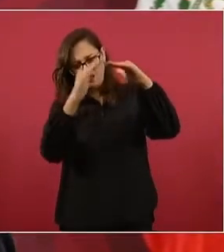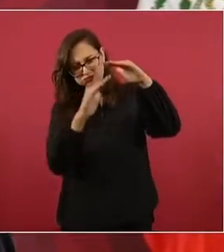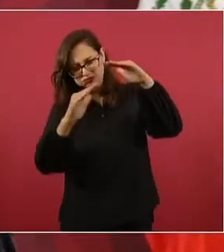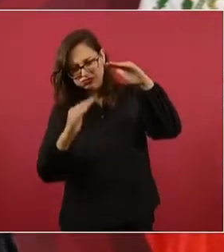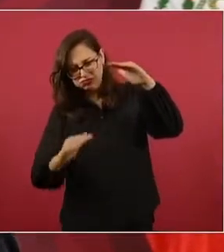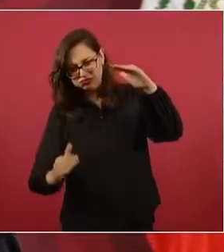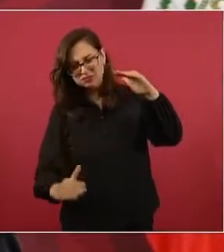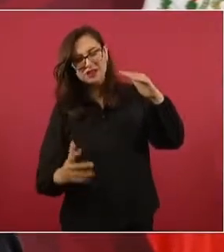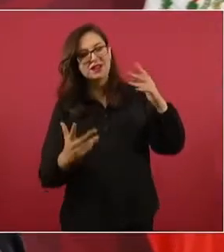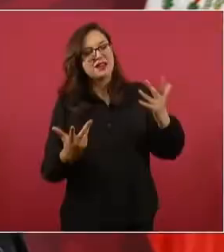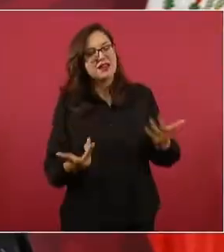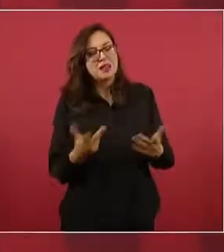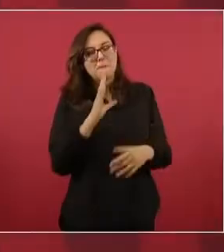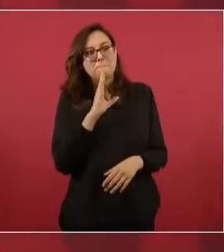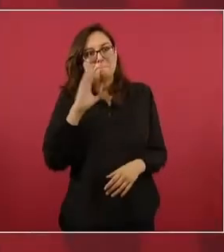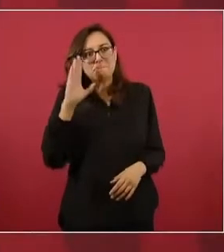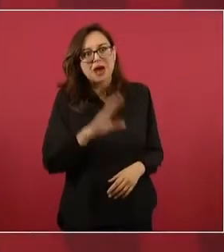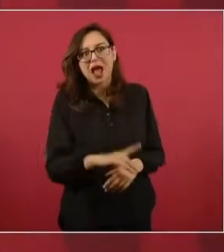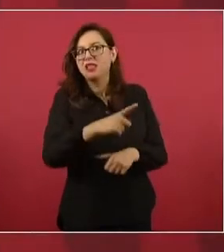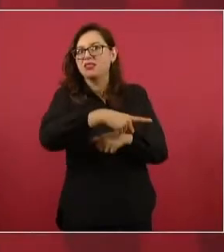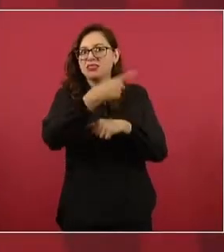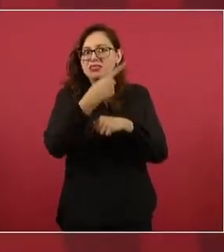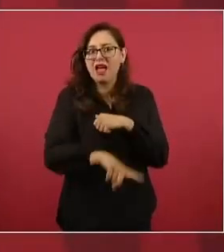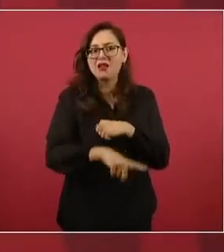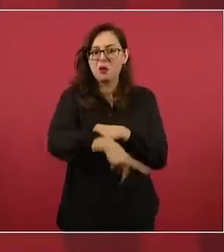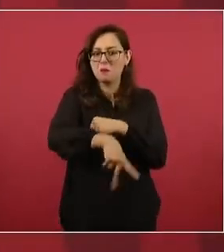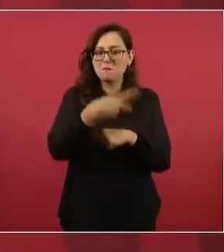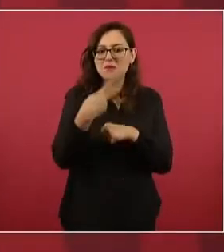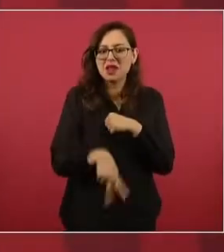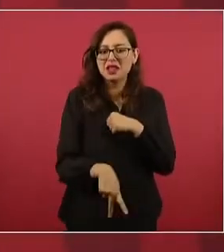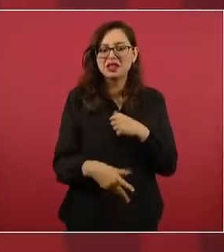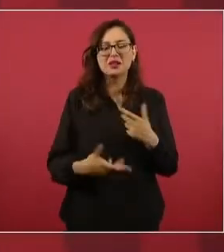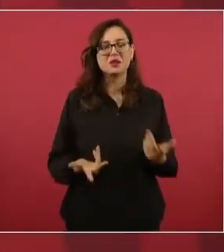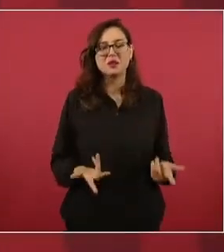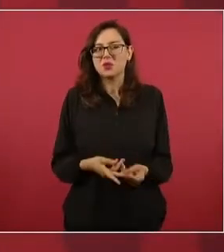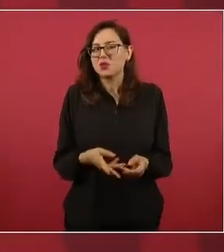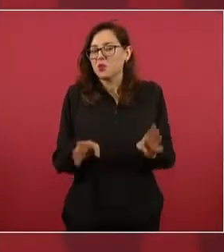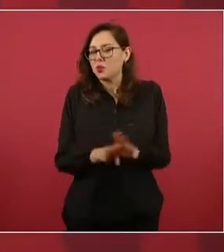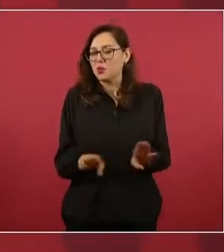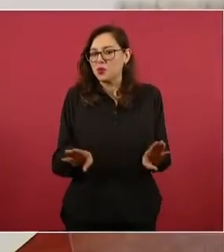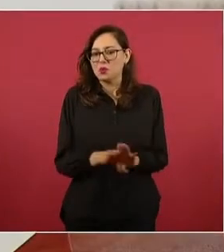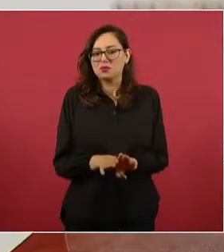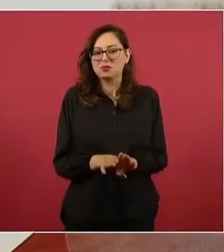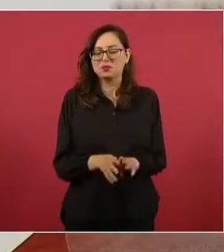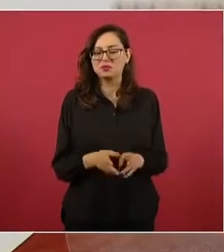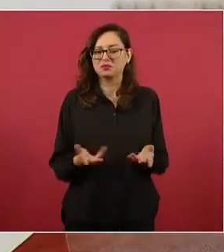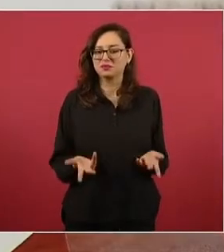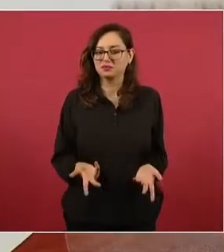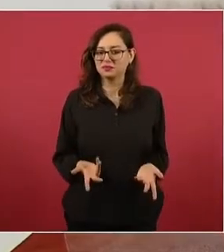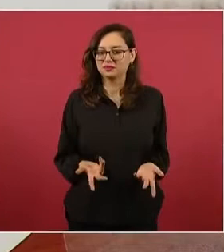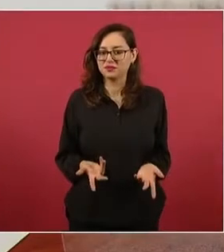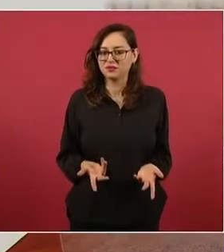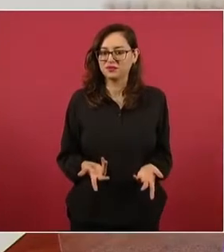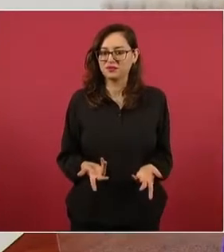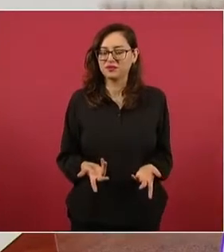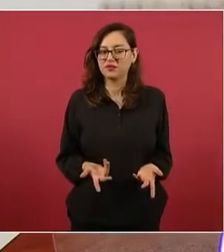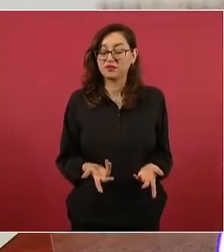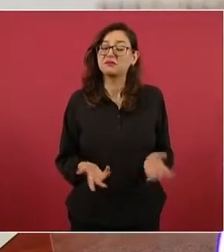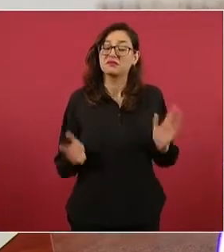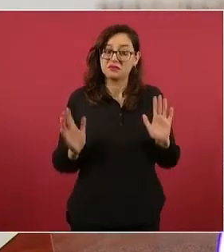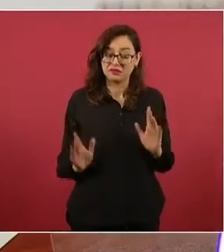y sin considerar de que además de construir el hospital se